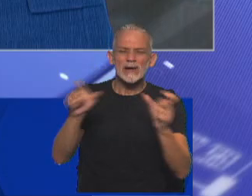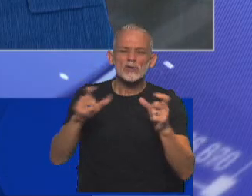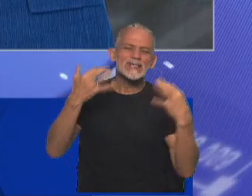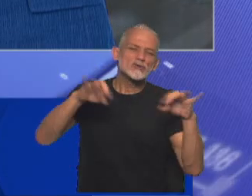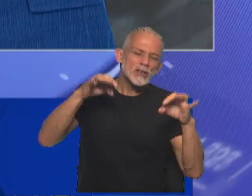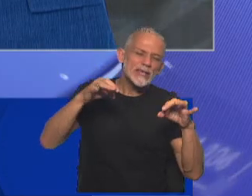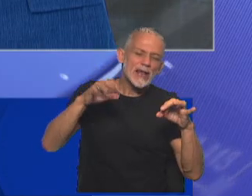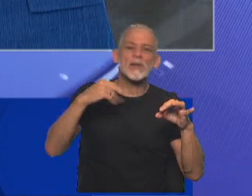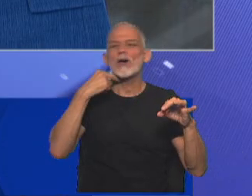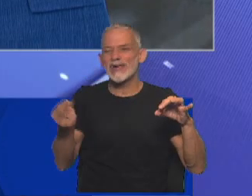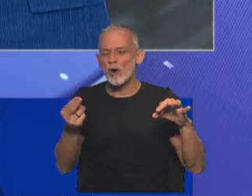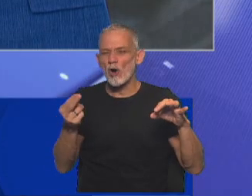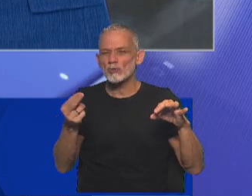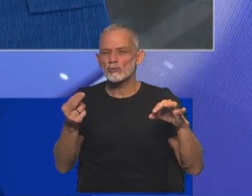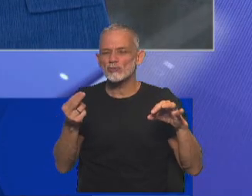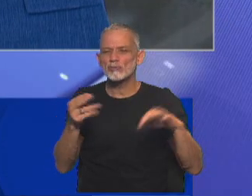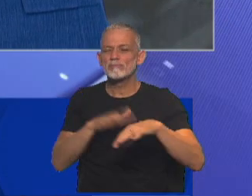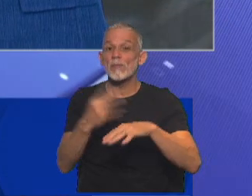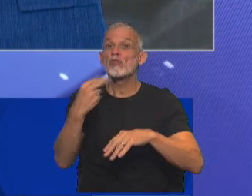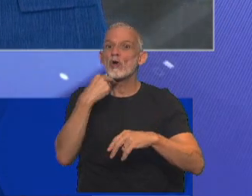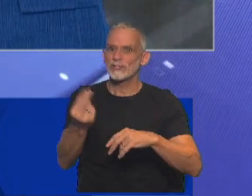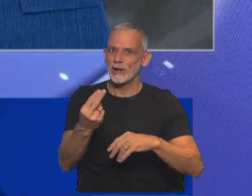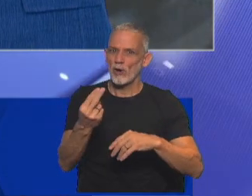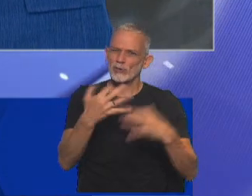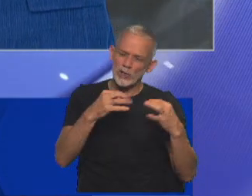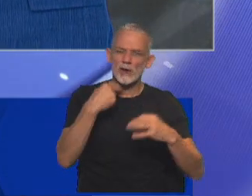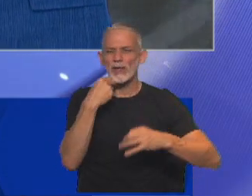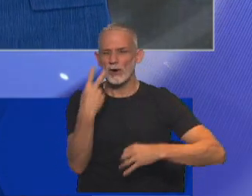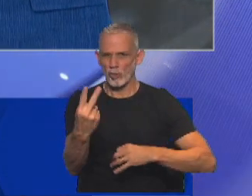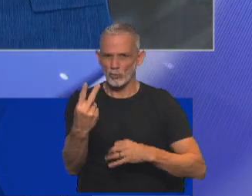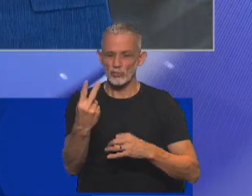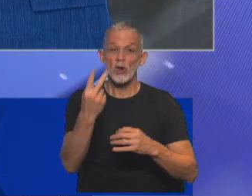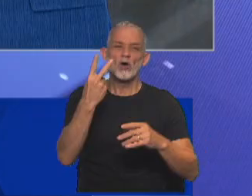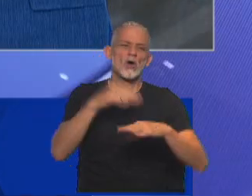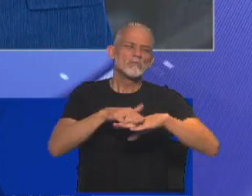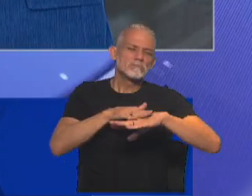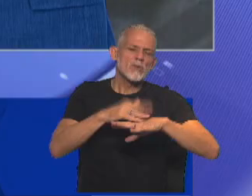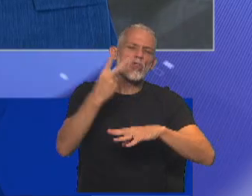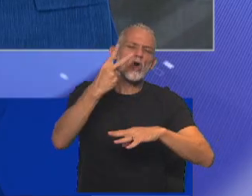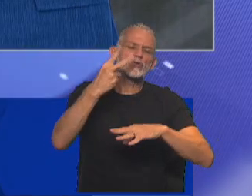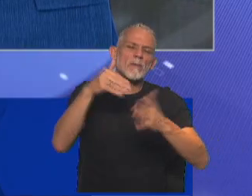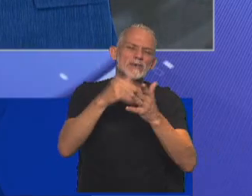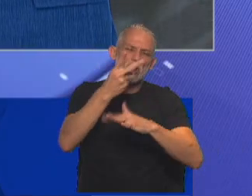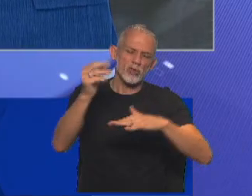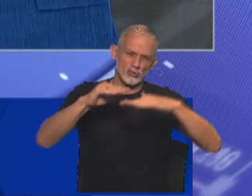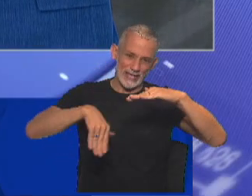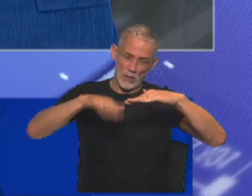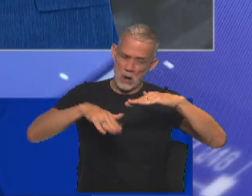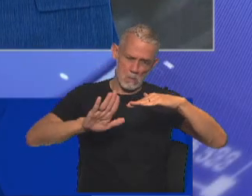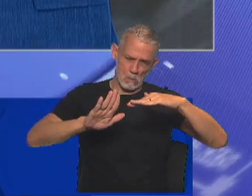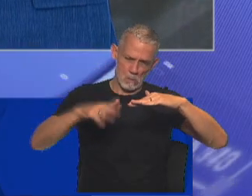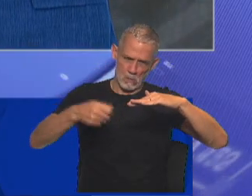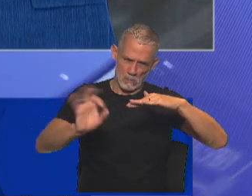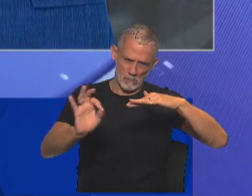pero que tienen hijos a cargo. En este caso, 2 hijos. ¿Con el mínimo imponible de cuánto? 2.200.000, por debajo de ese monto no estaría